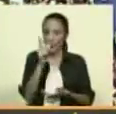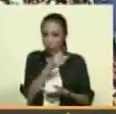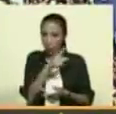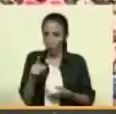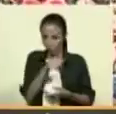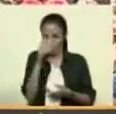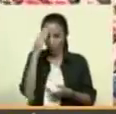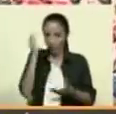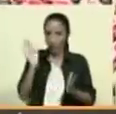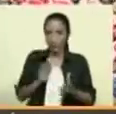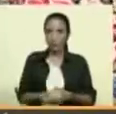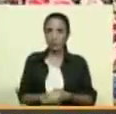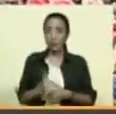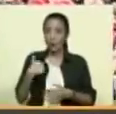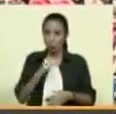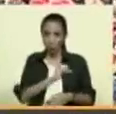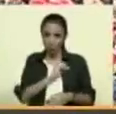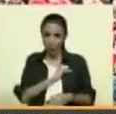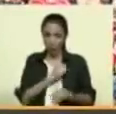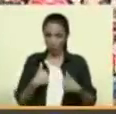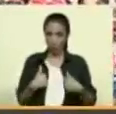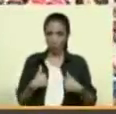Y yo me he acobardado.